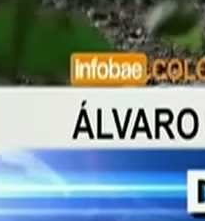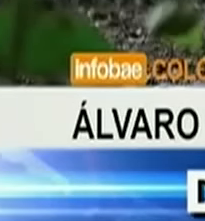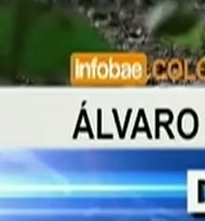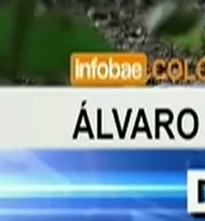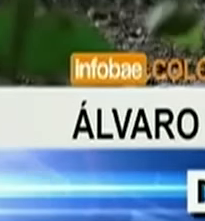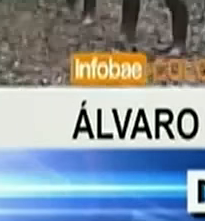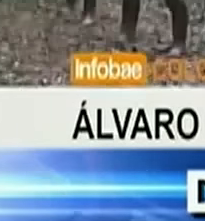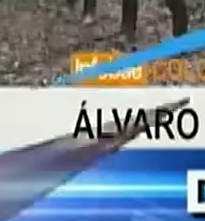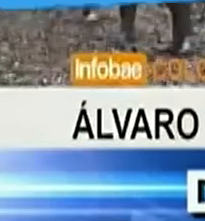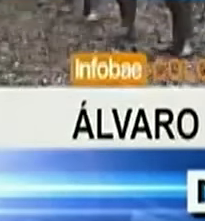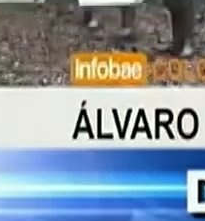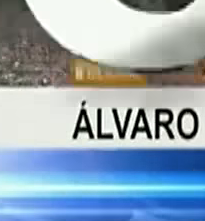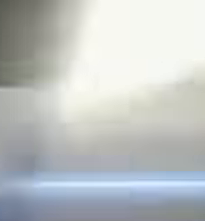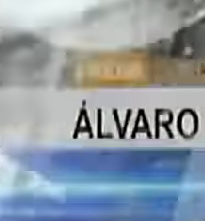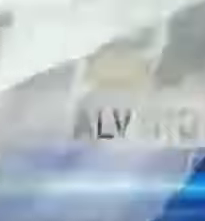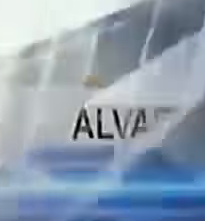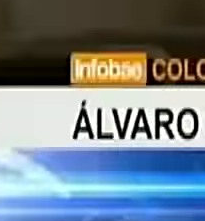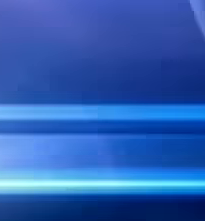estelar.